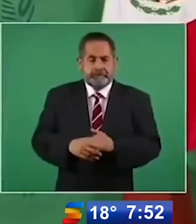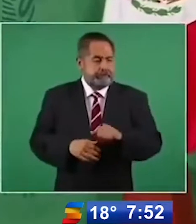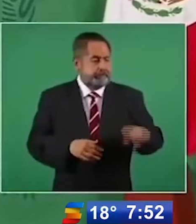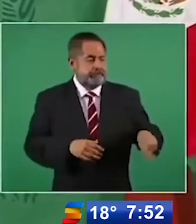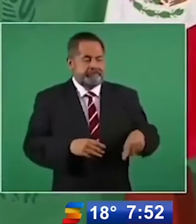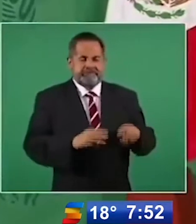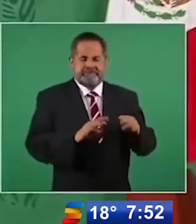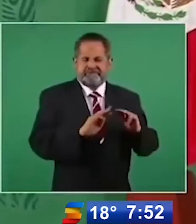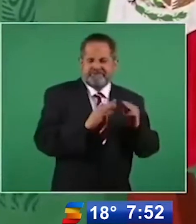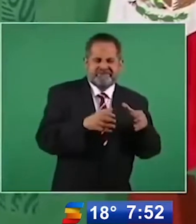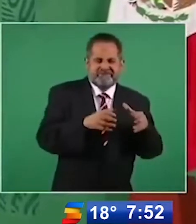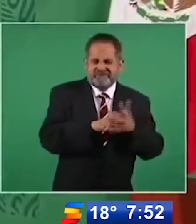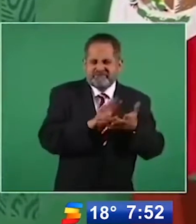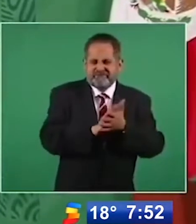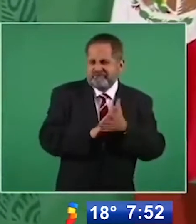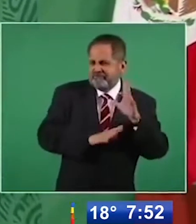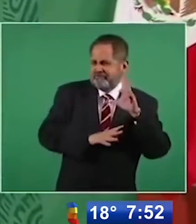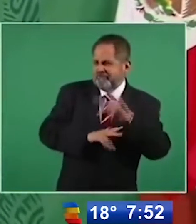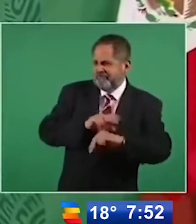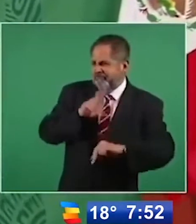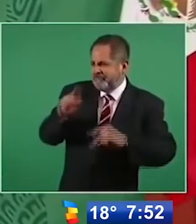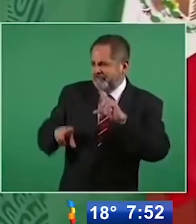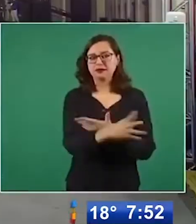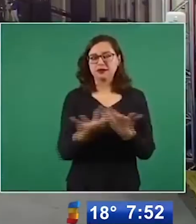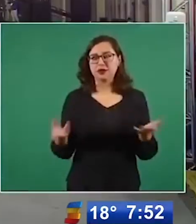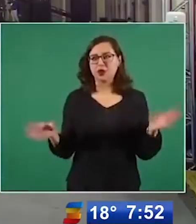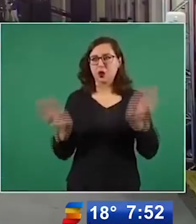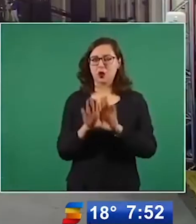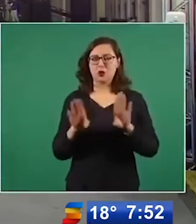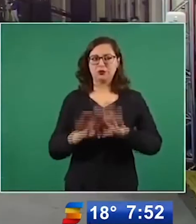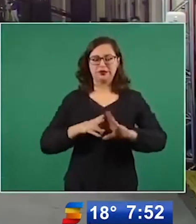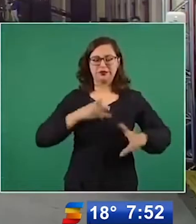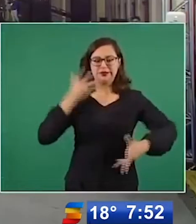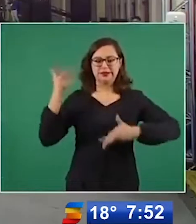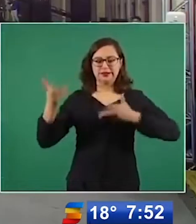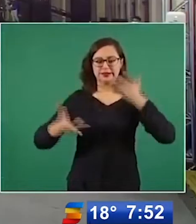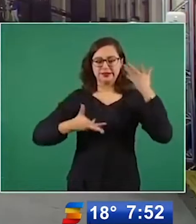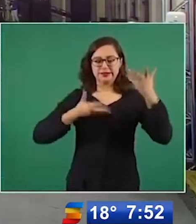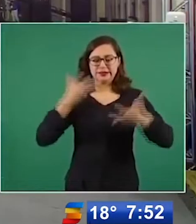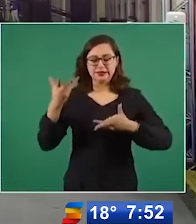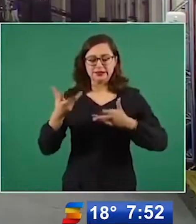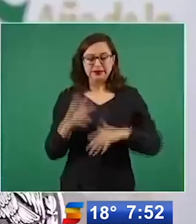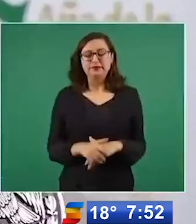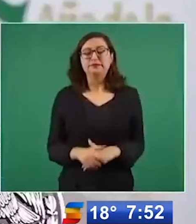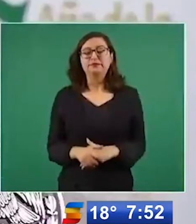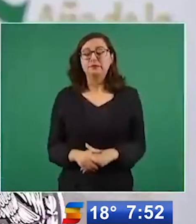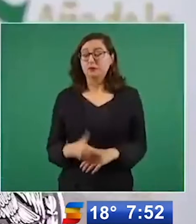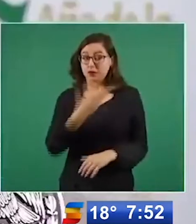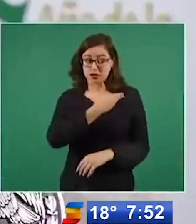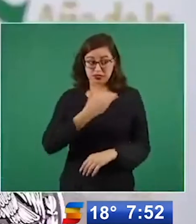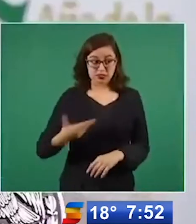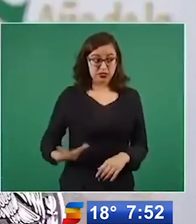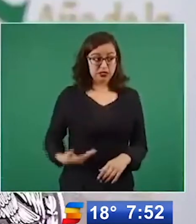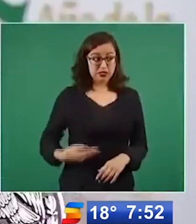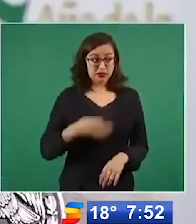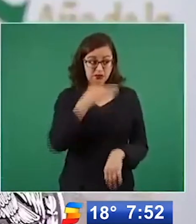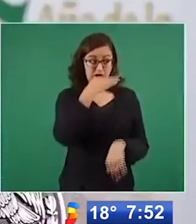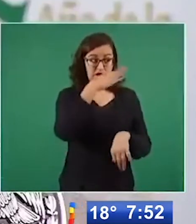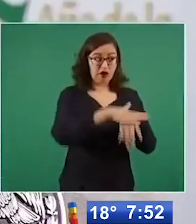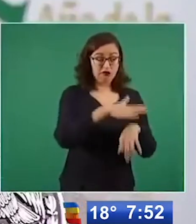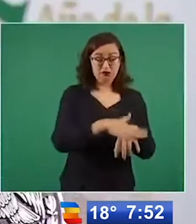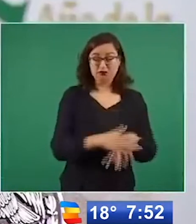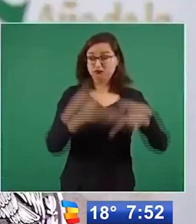participación de la autoridad del país en la compra externa". Por su parte, el secretario de Salud, Jorge Alcocer, refirió que el nuevo acuerdo